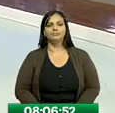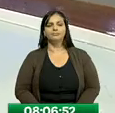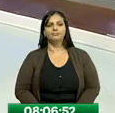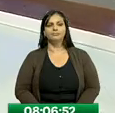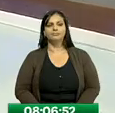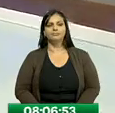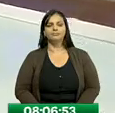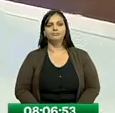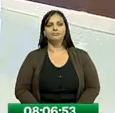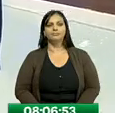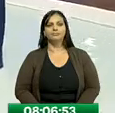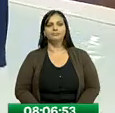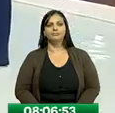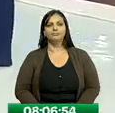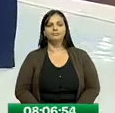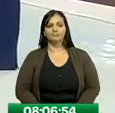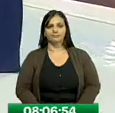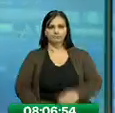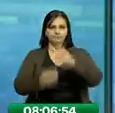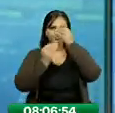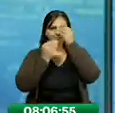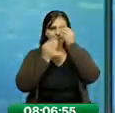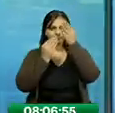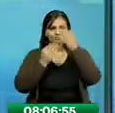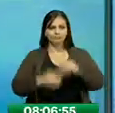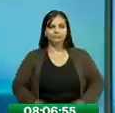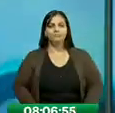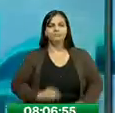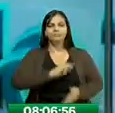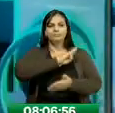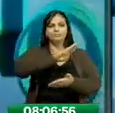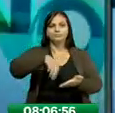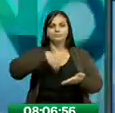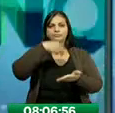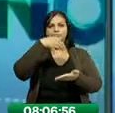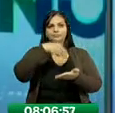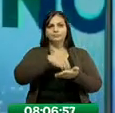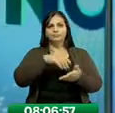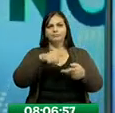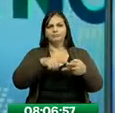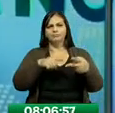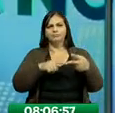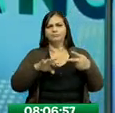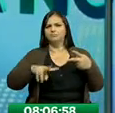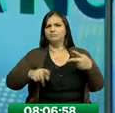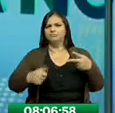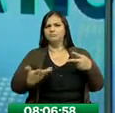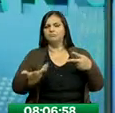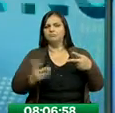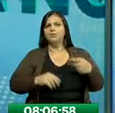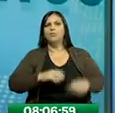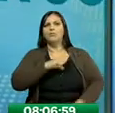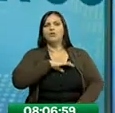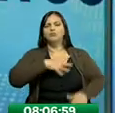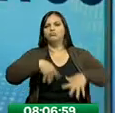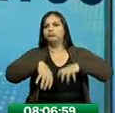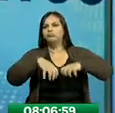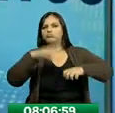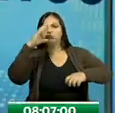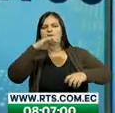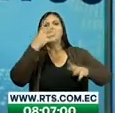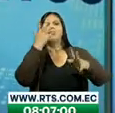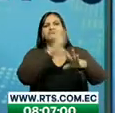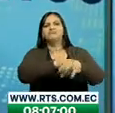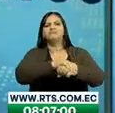y dos hechos delictivos se suscitaron en la provincia de Manabí. La policía pudo actuar de manera oportuna para detener a los implicados.